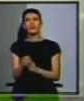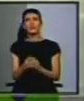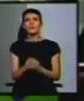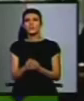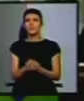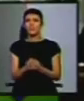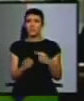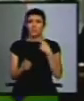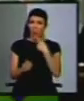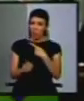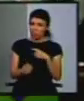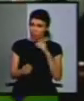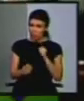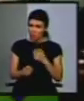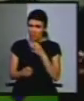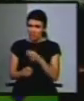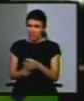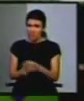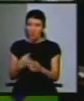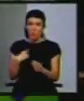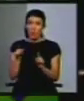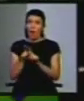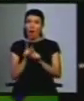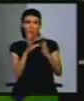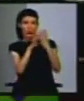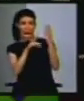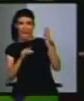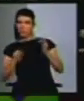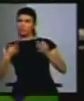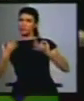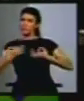¿Podemos decir que fue una persona ejemplar en su comportamiento?